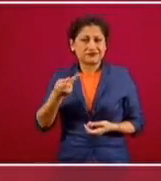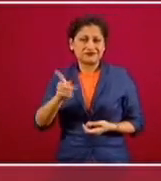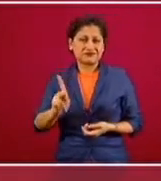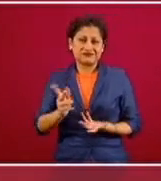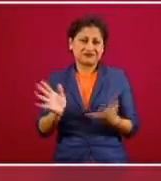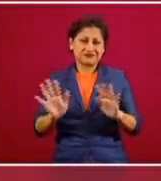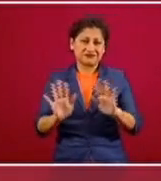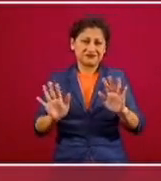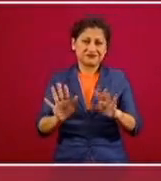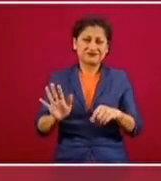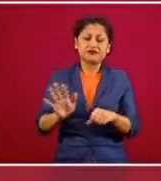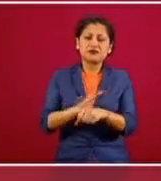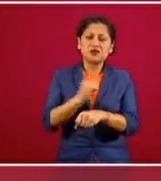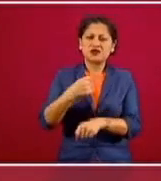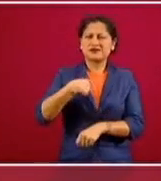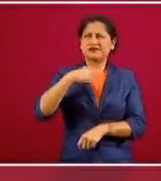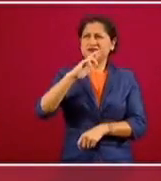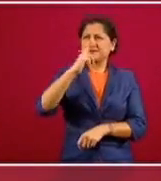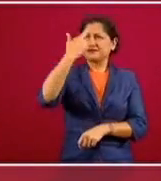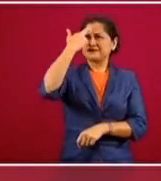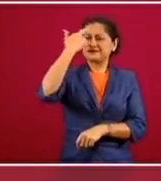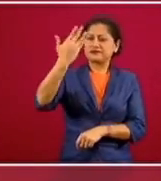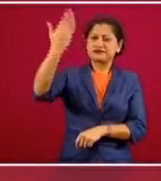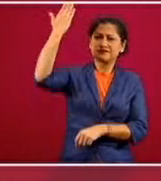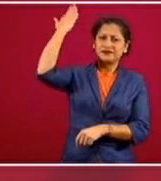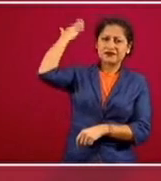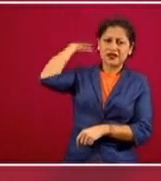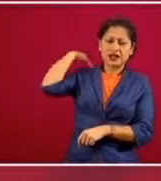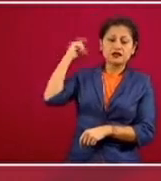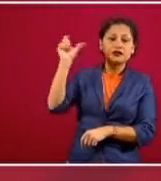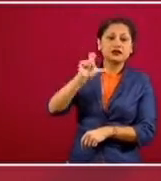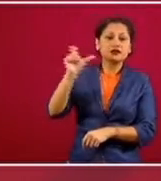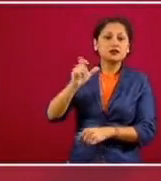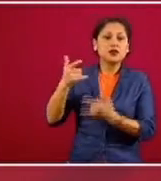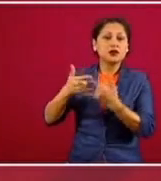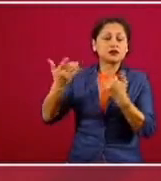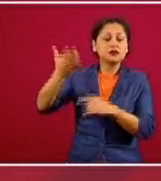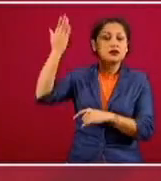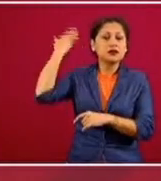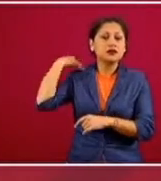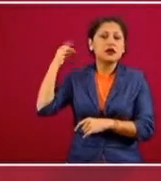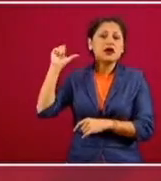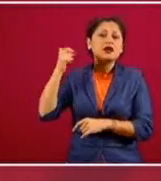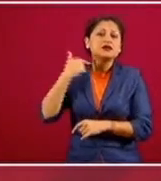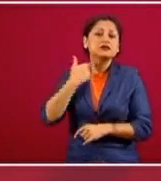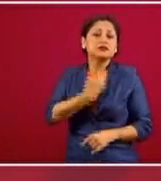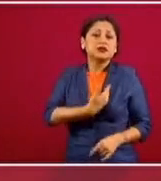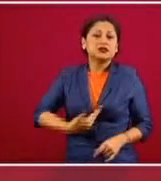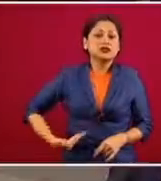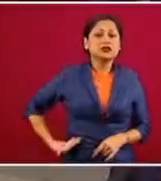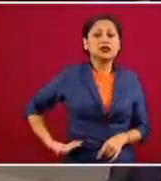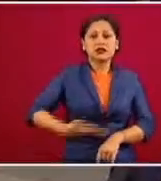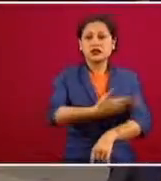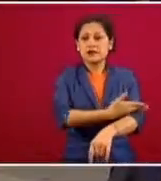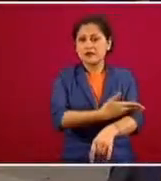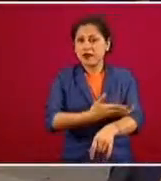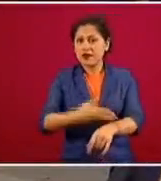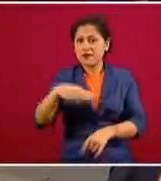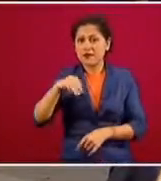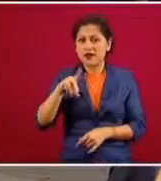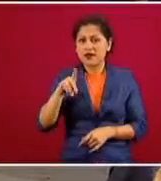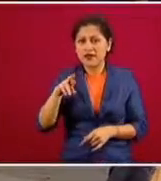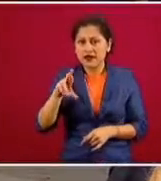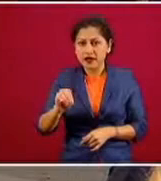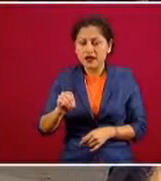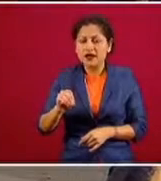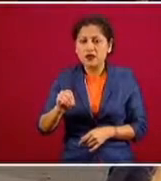Madero no se había atacado tanto a un gobierno como